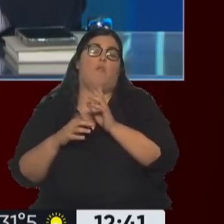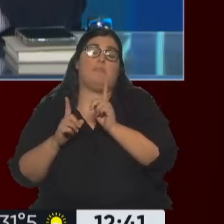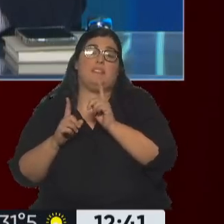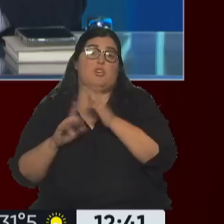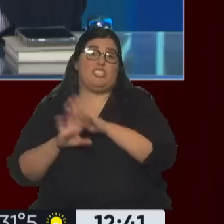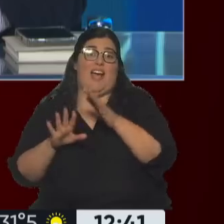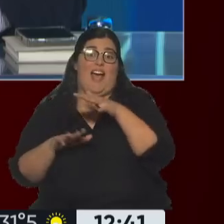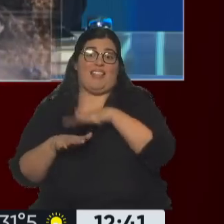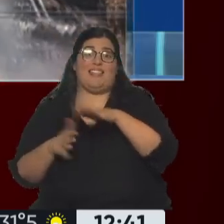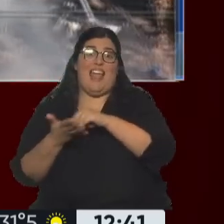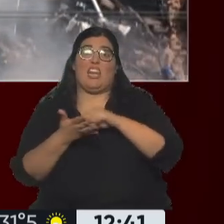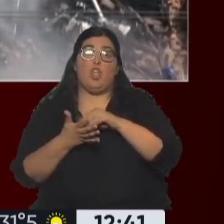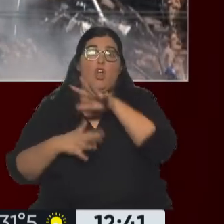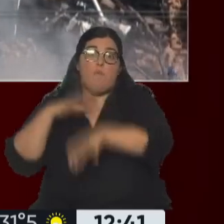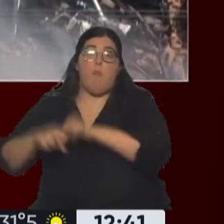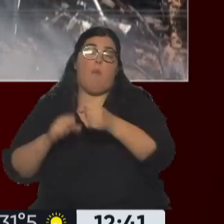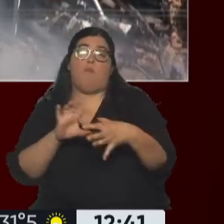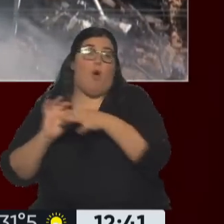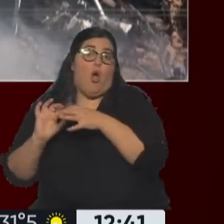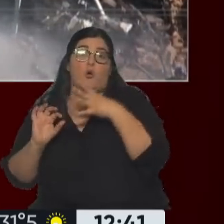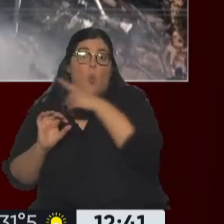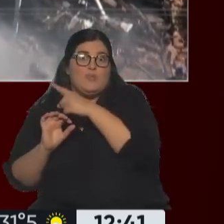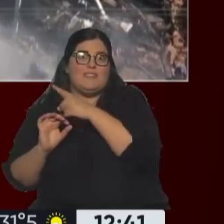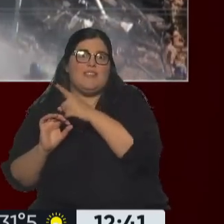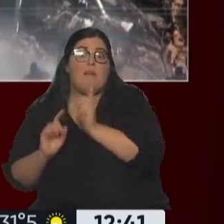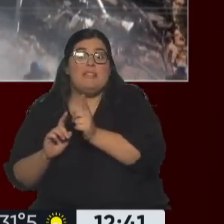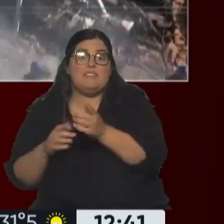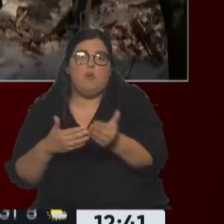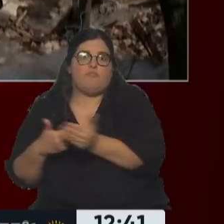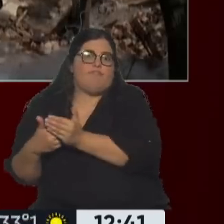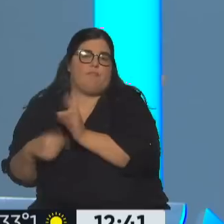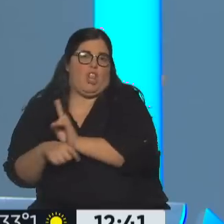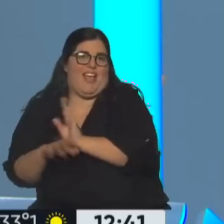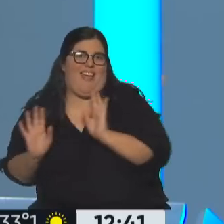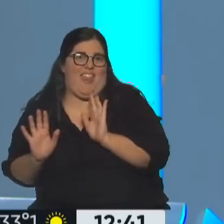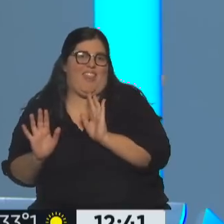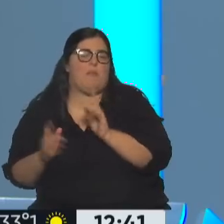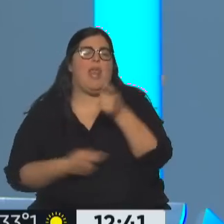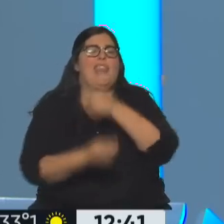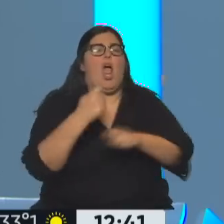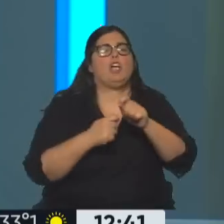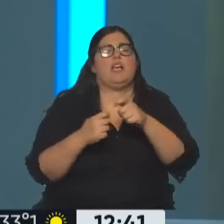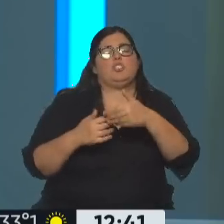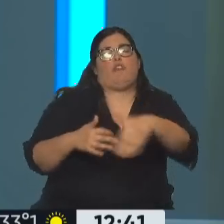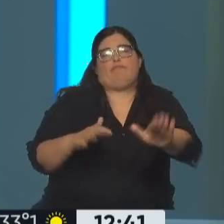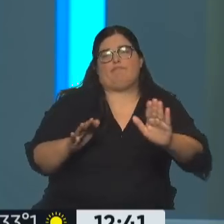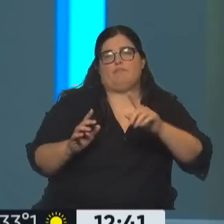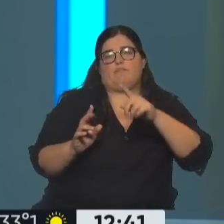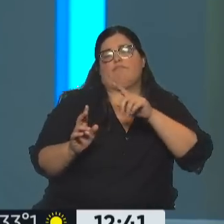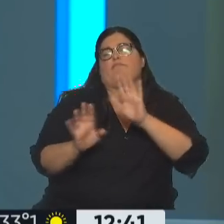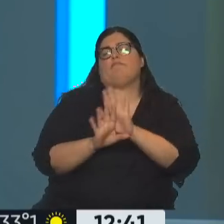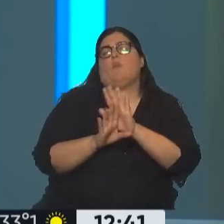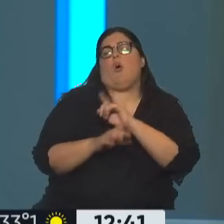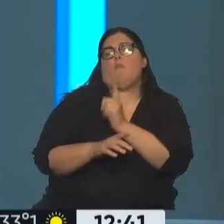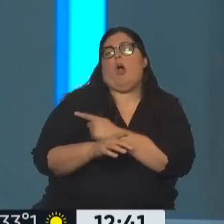ya han sido incorporados a Rusia y que no entren en la negociación. Y de negociar con una capacidad. Y negociar desde una posición